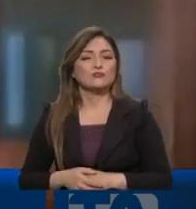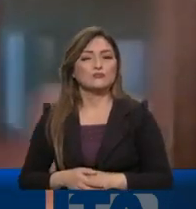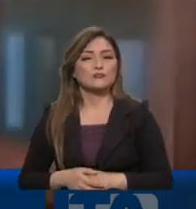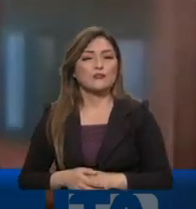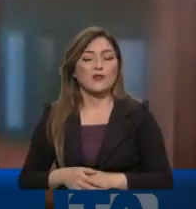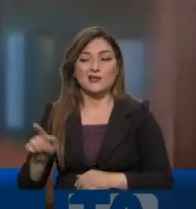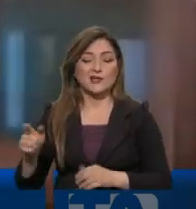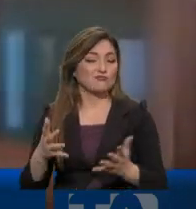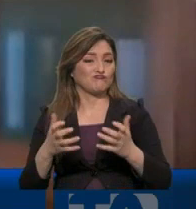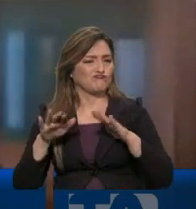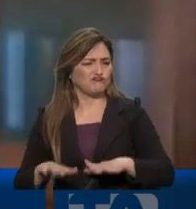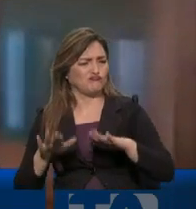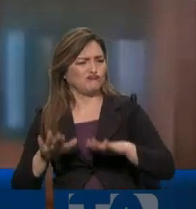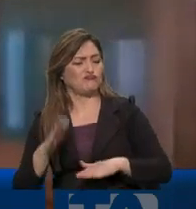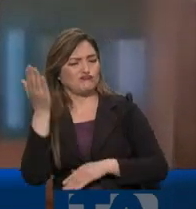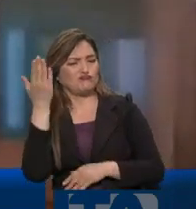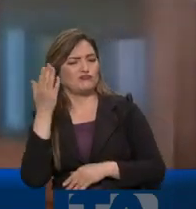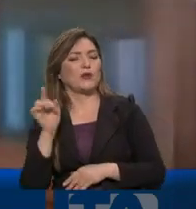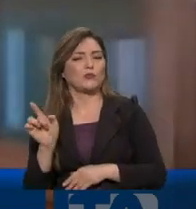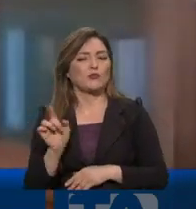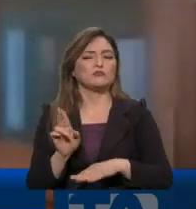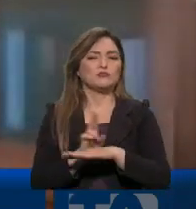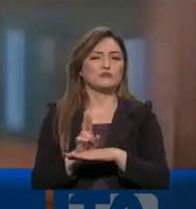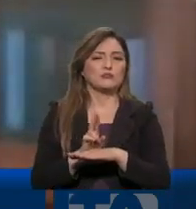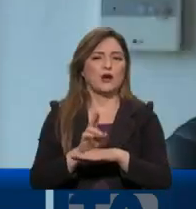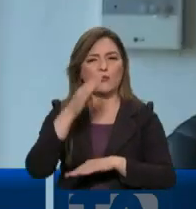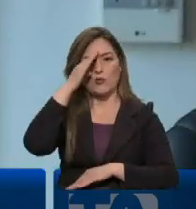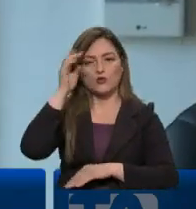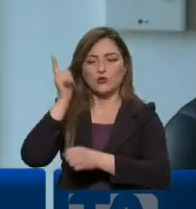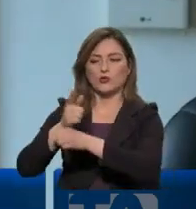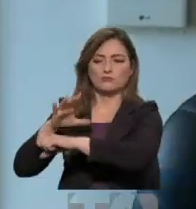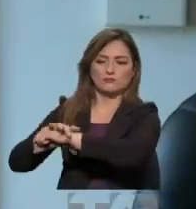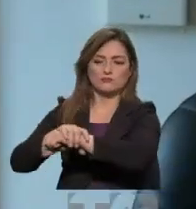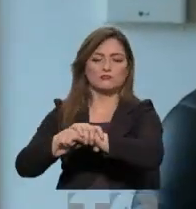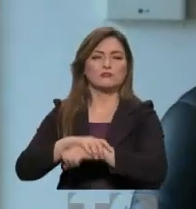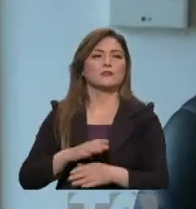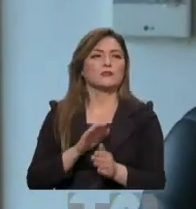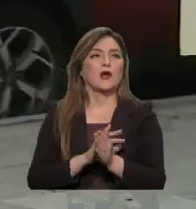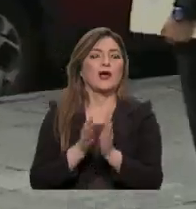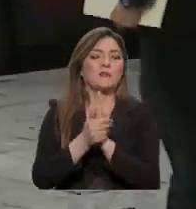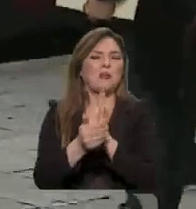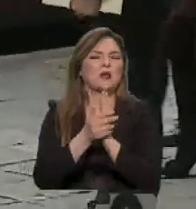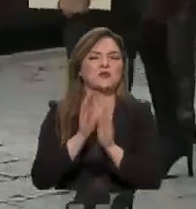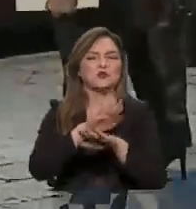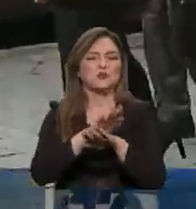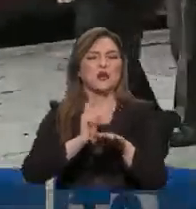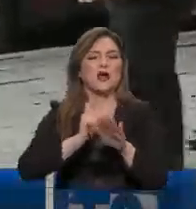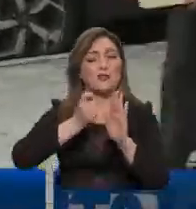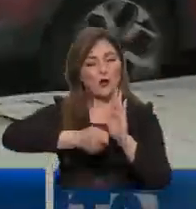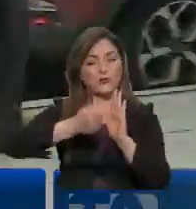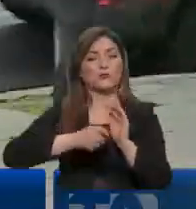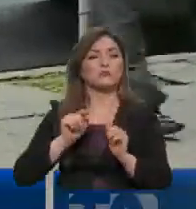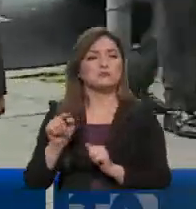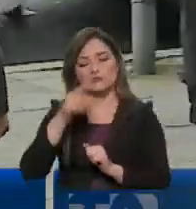caso salir de su cargo, puede ser utilizada la fuerza pública. El experto en derecho también dice que la decisión que tome el